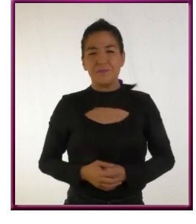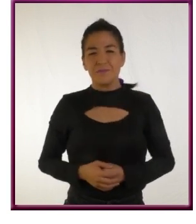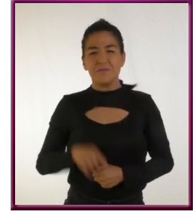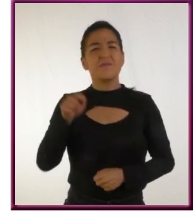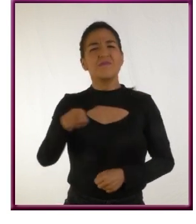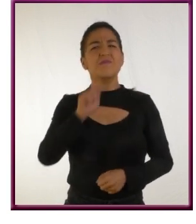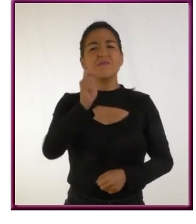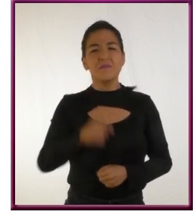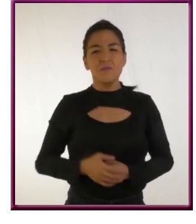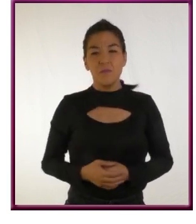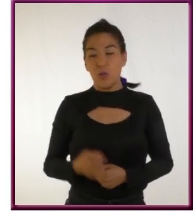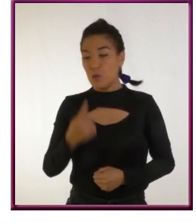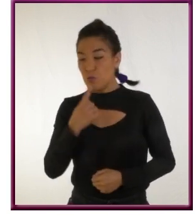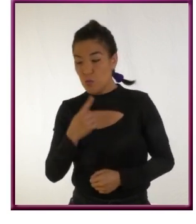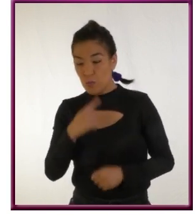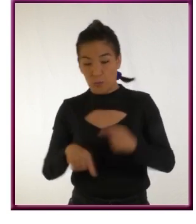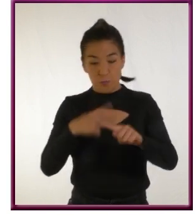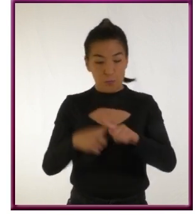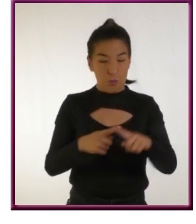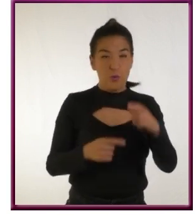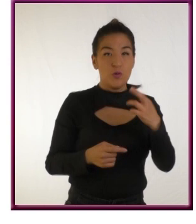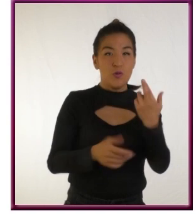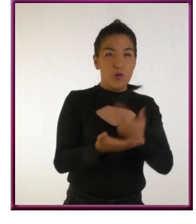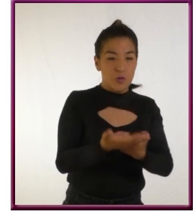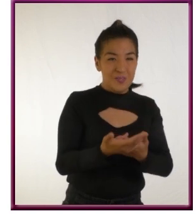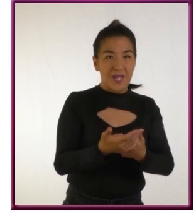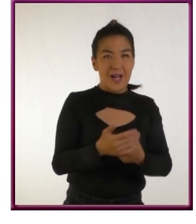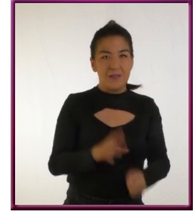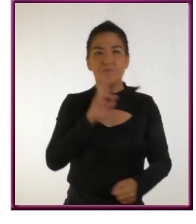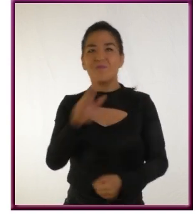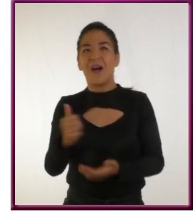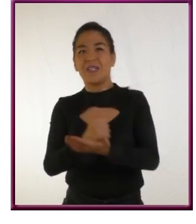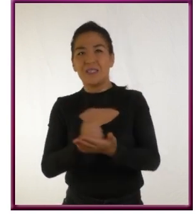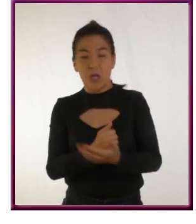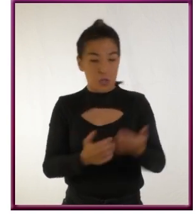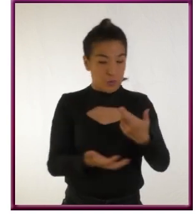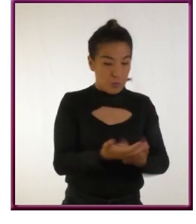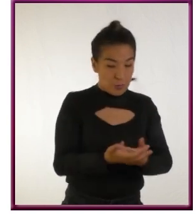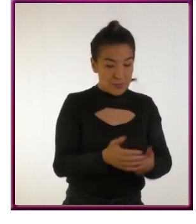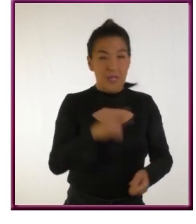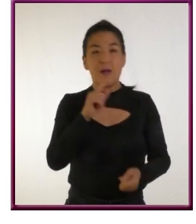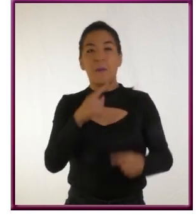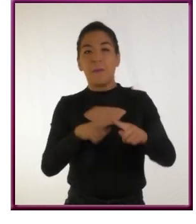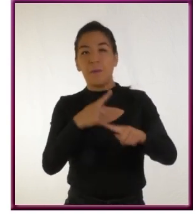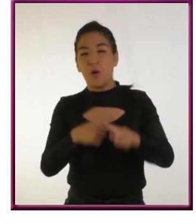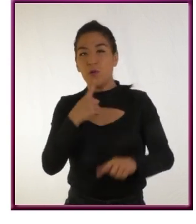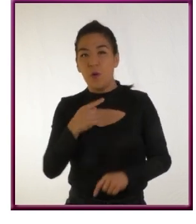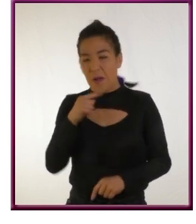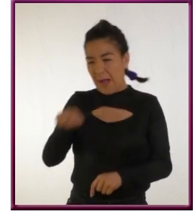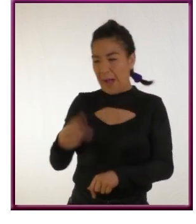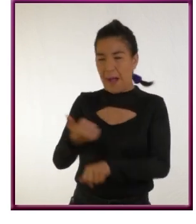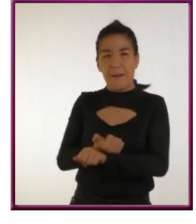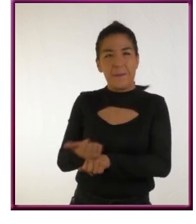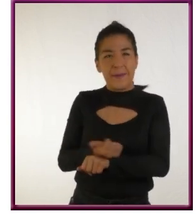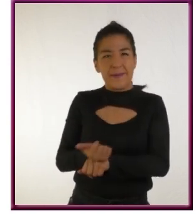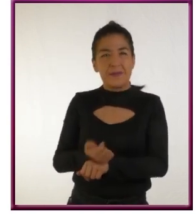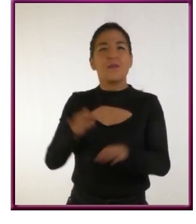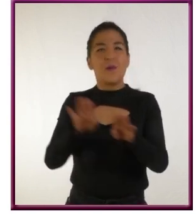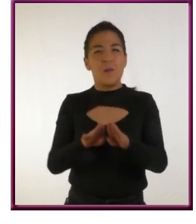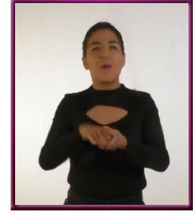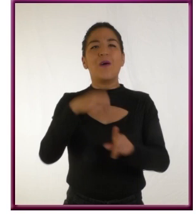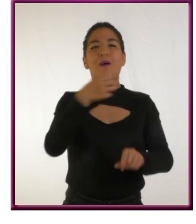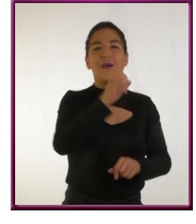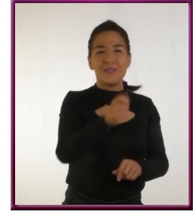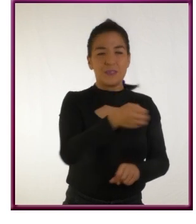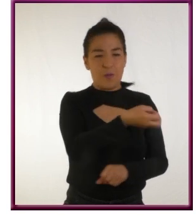aquí lo curioso es que rojo por rosa da azul, mientras que rosa por rojo da amarillo. O sea, el orden